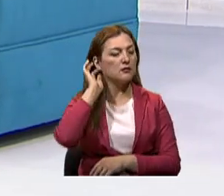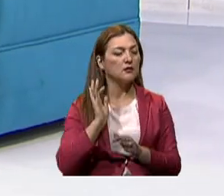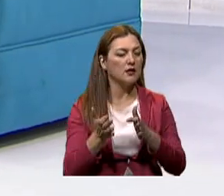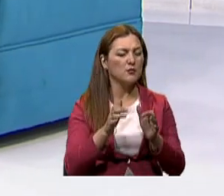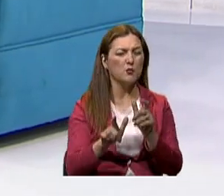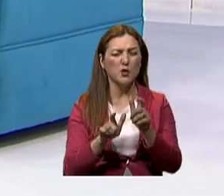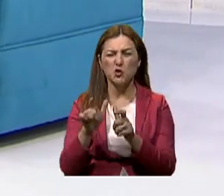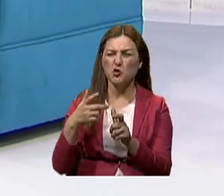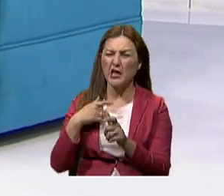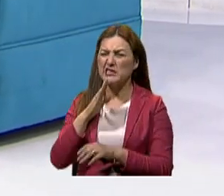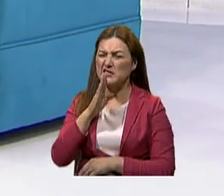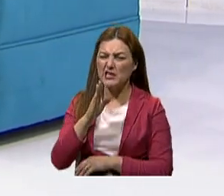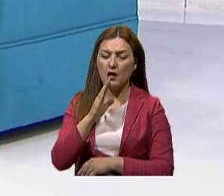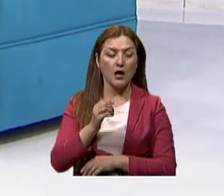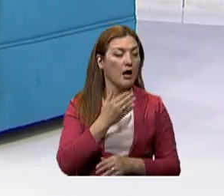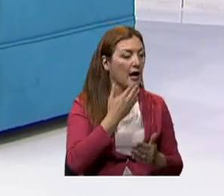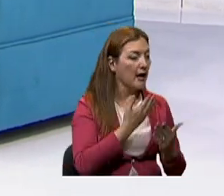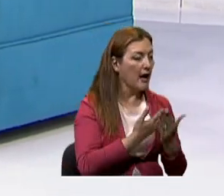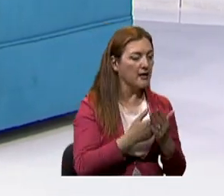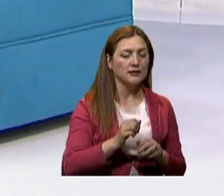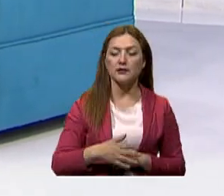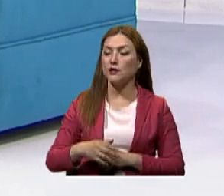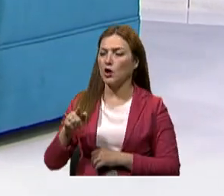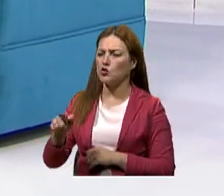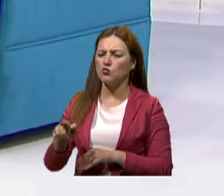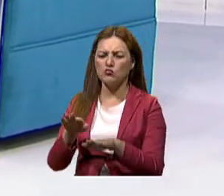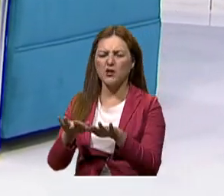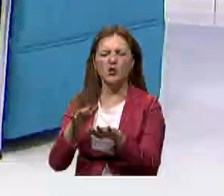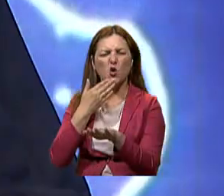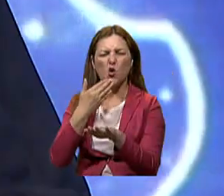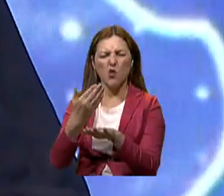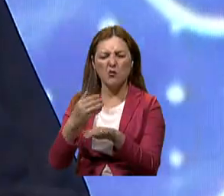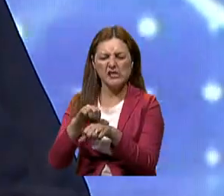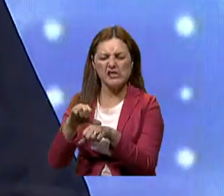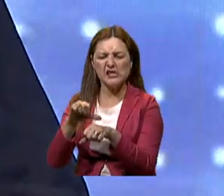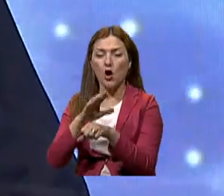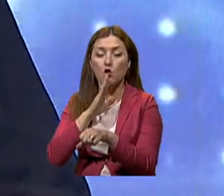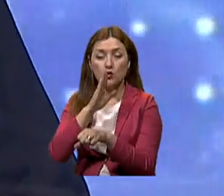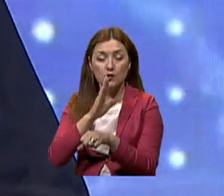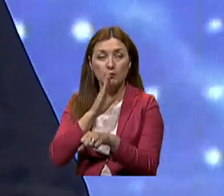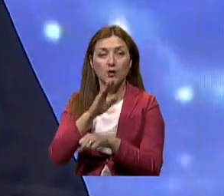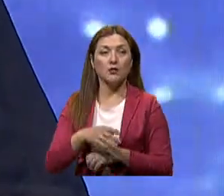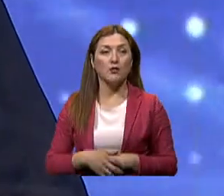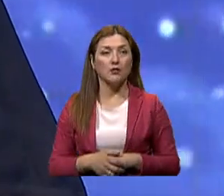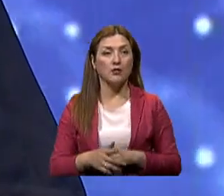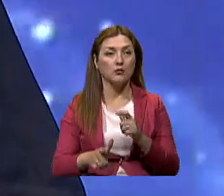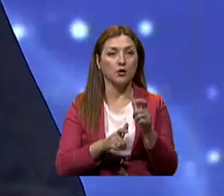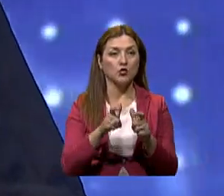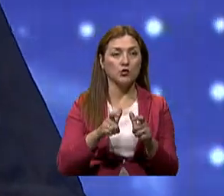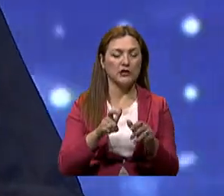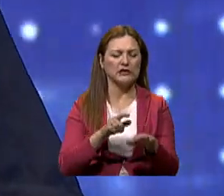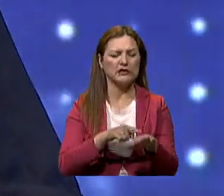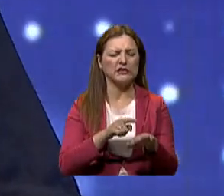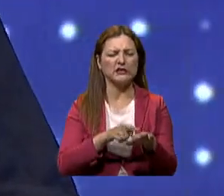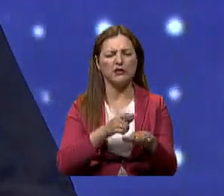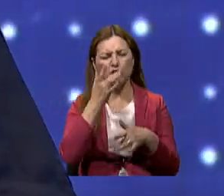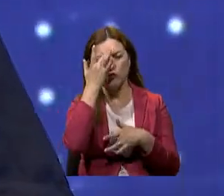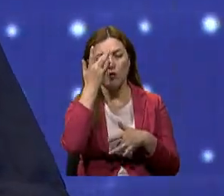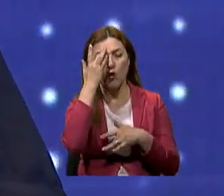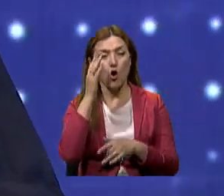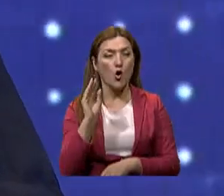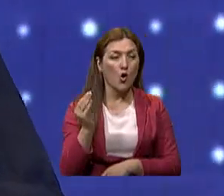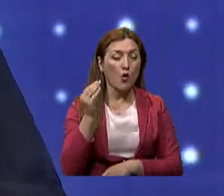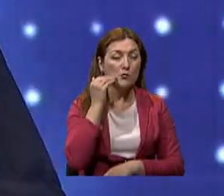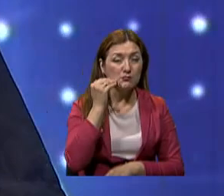tienen que ir al podólogo o solo van los que ya tienen lesiones? No, generalmente los pacientes diabéticos, pacientes normales, pacientes jóvenes, pacientes